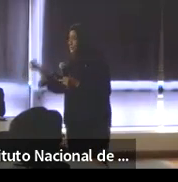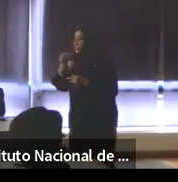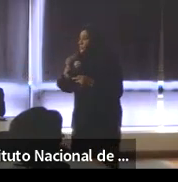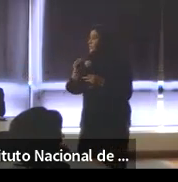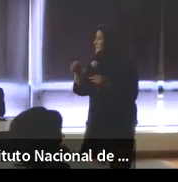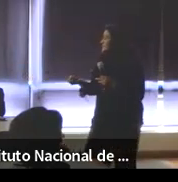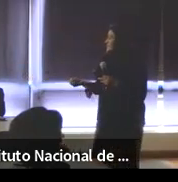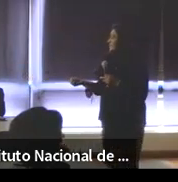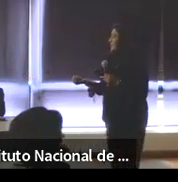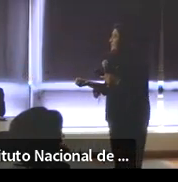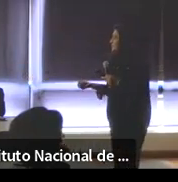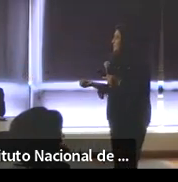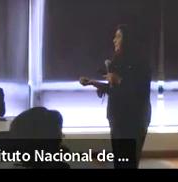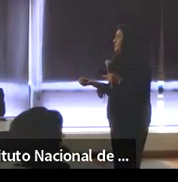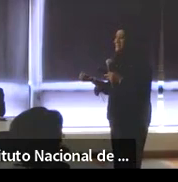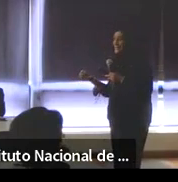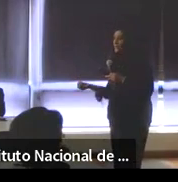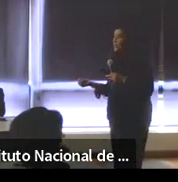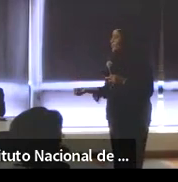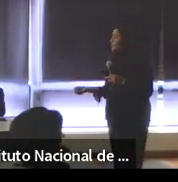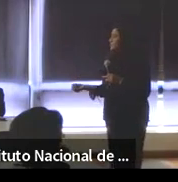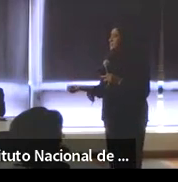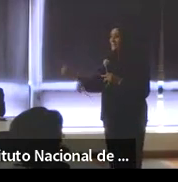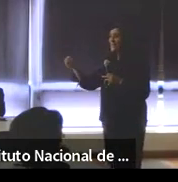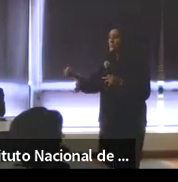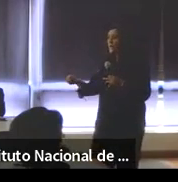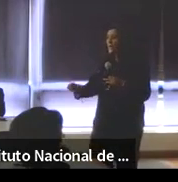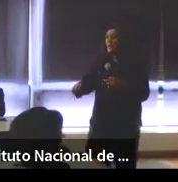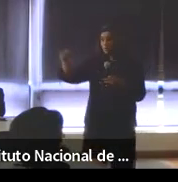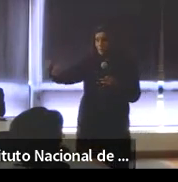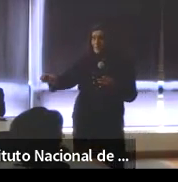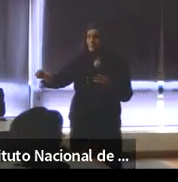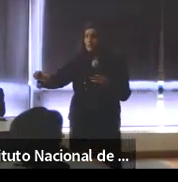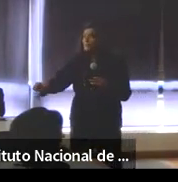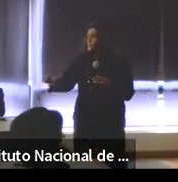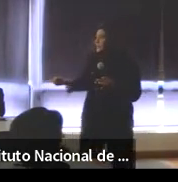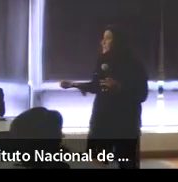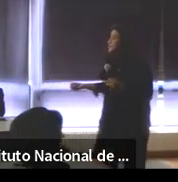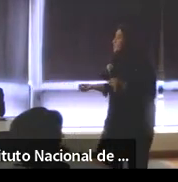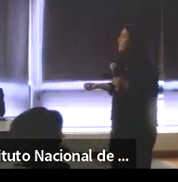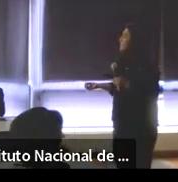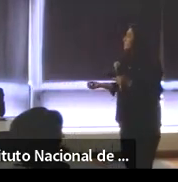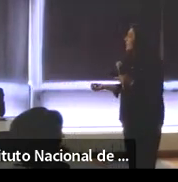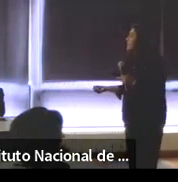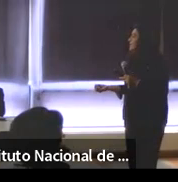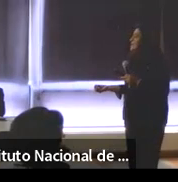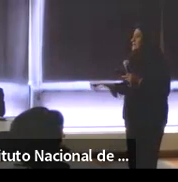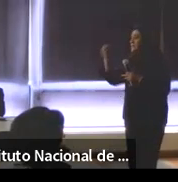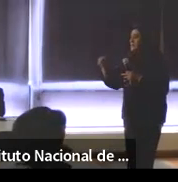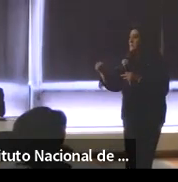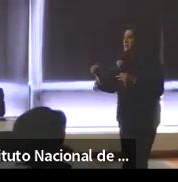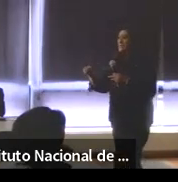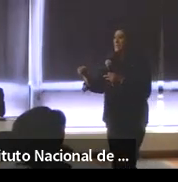renovación por eso incluyeron este tema el manejo de conflictos que te ayuda en tu vida laboral Pero también tu vida personal